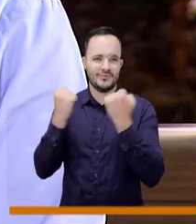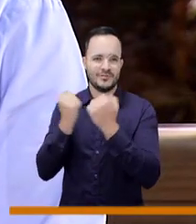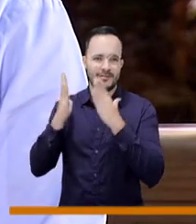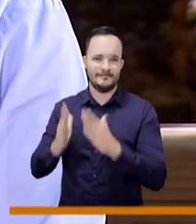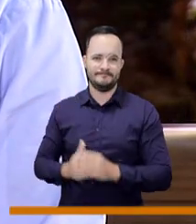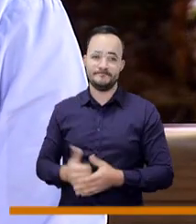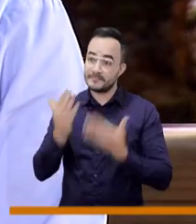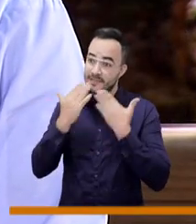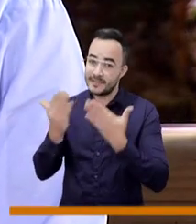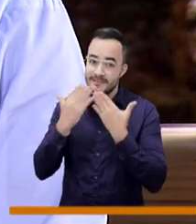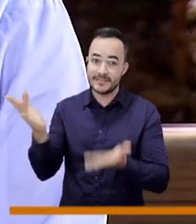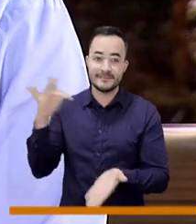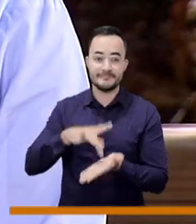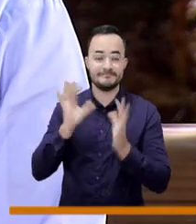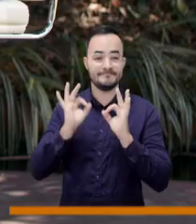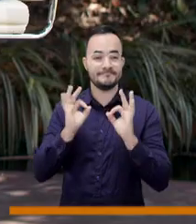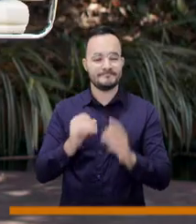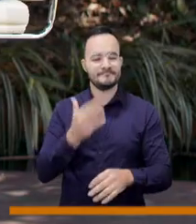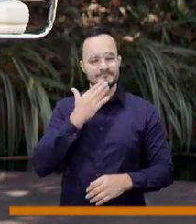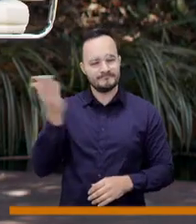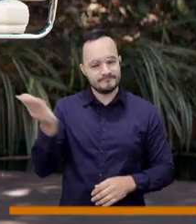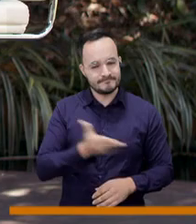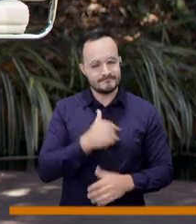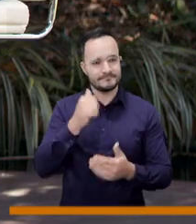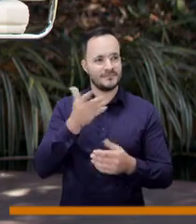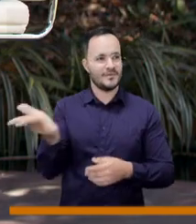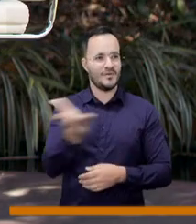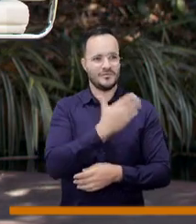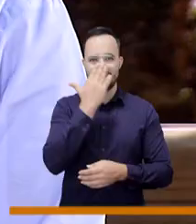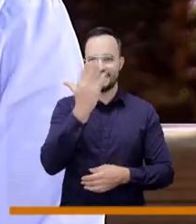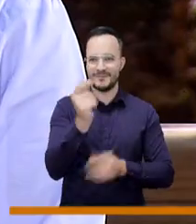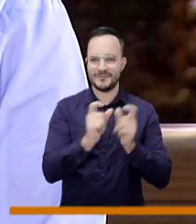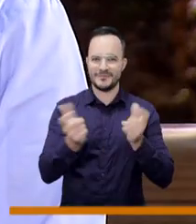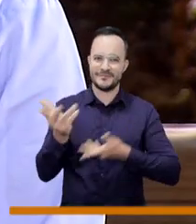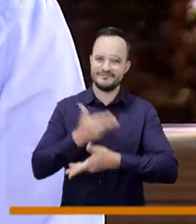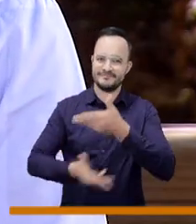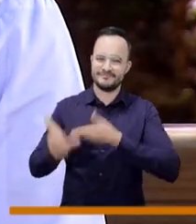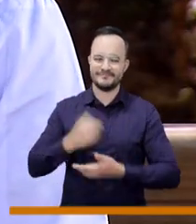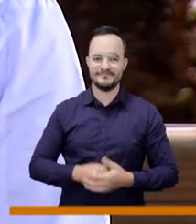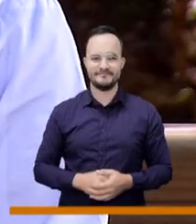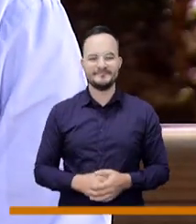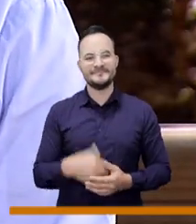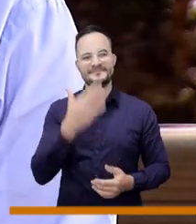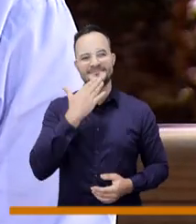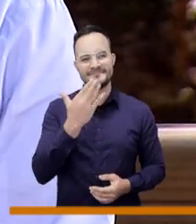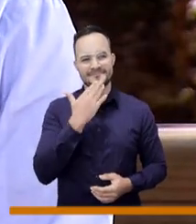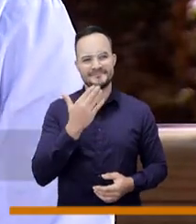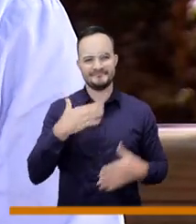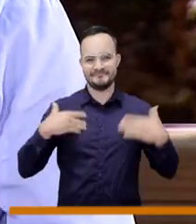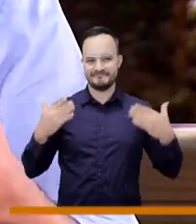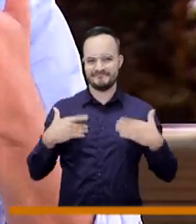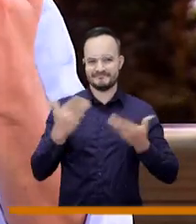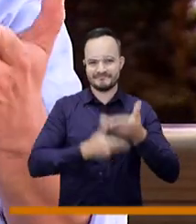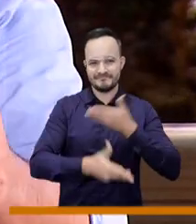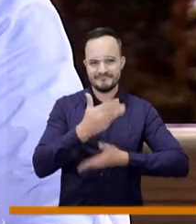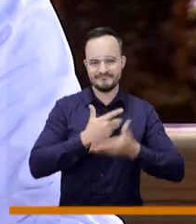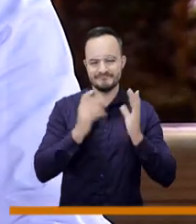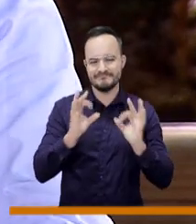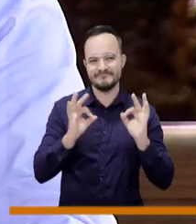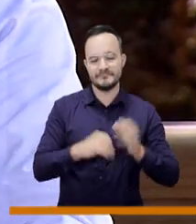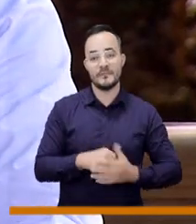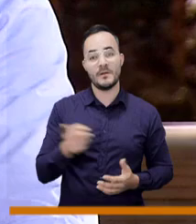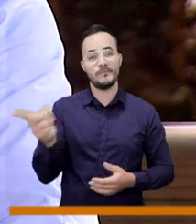Muchísimas gracias por acompañarnos y bienvenido como siempre a este programa De Frente a la Gente. Catherine, qué gusto compartir contigo este programa, saludar